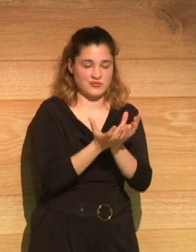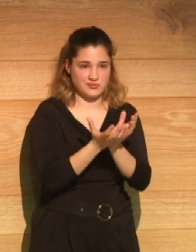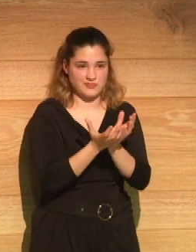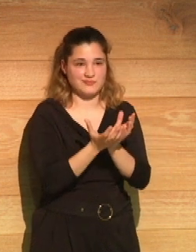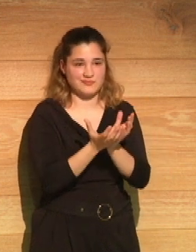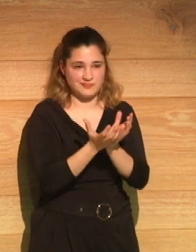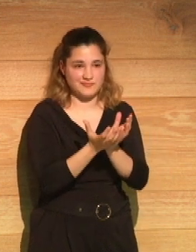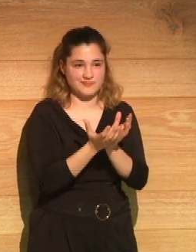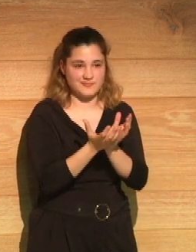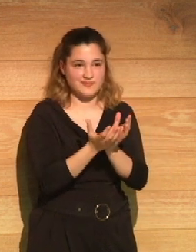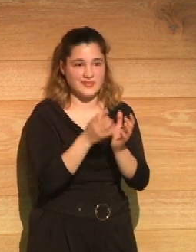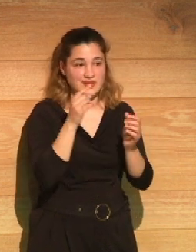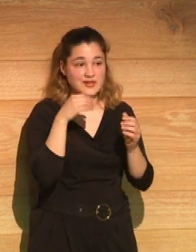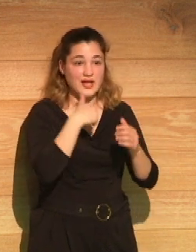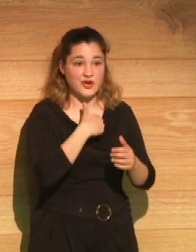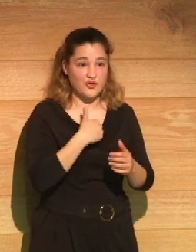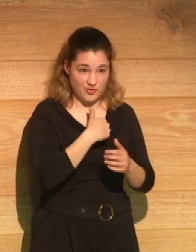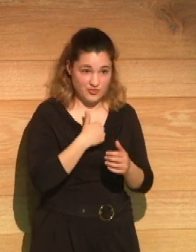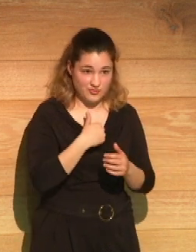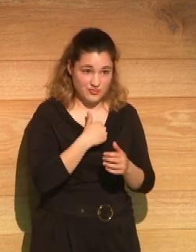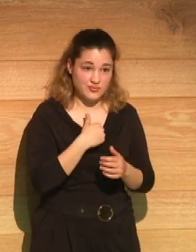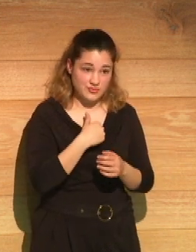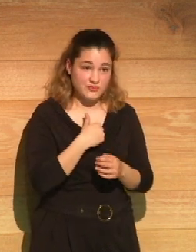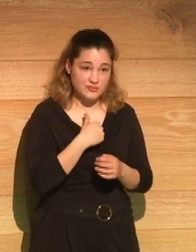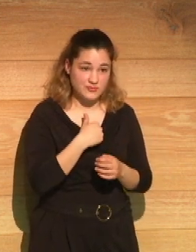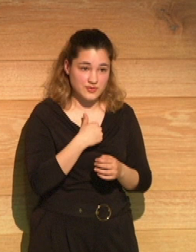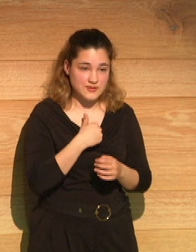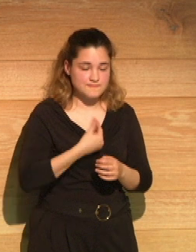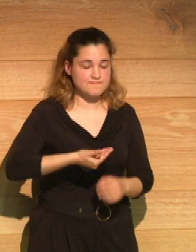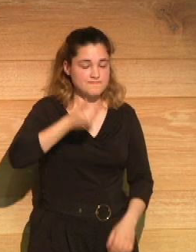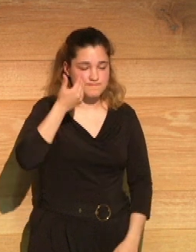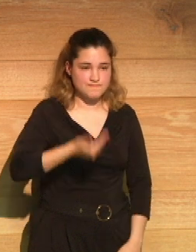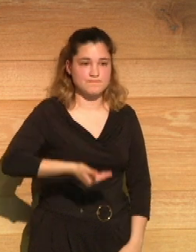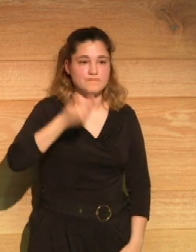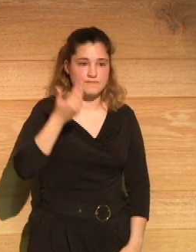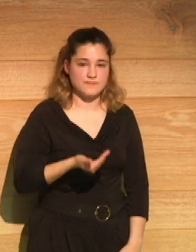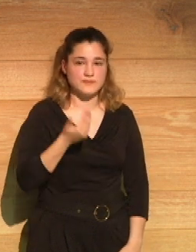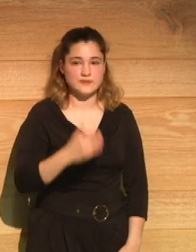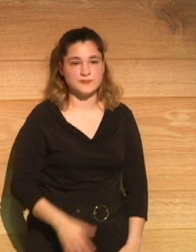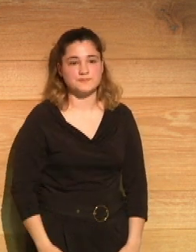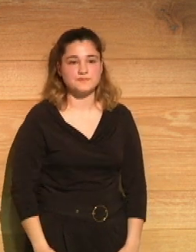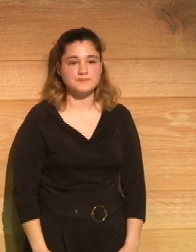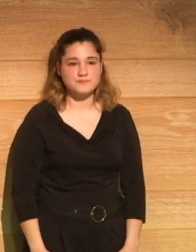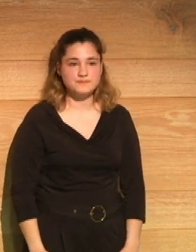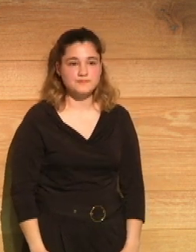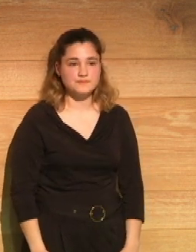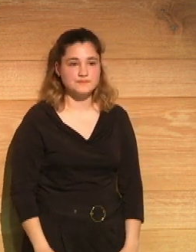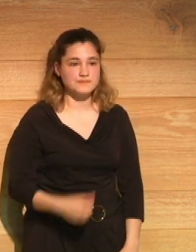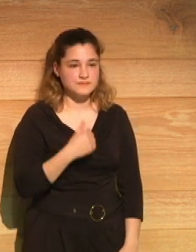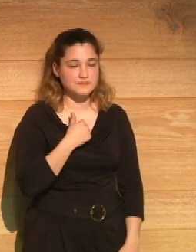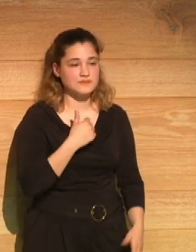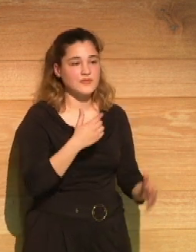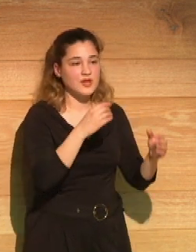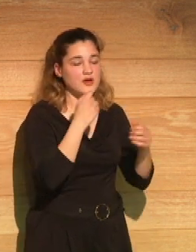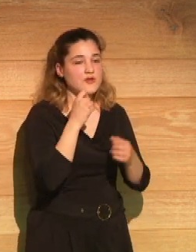y seguirá siendo definitivamente primordial. En ese sentido, yo realmente felicito